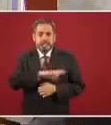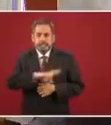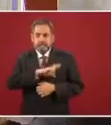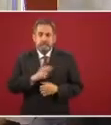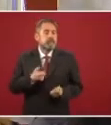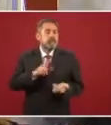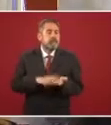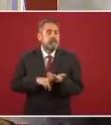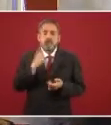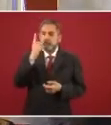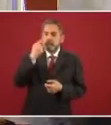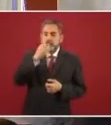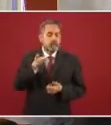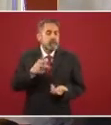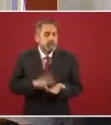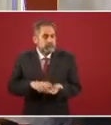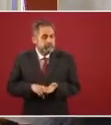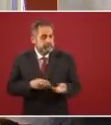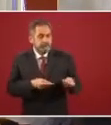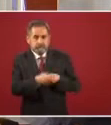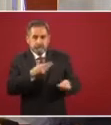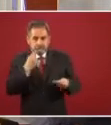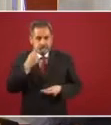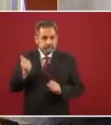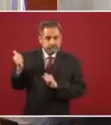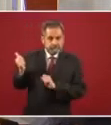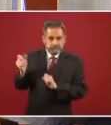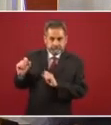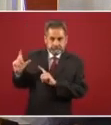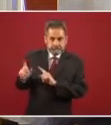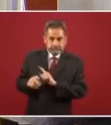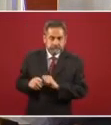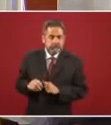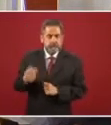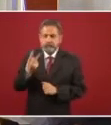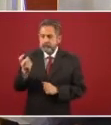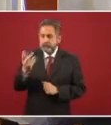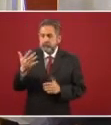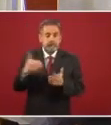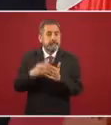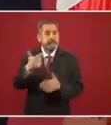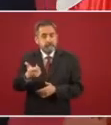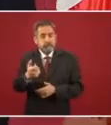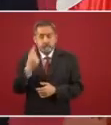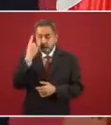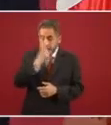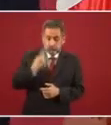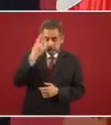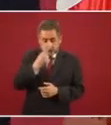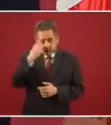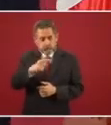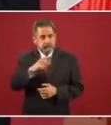avión, pues tenemos ahí el costo de operación que sale de 250 mil pesos por hora del